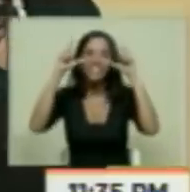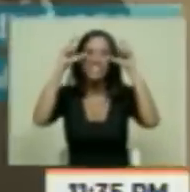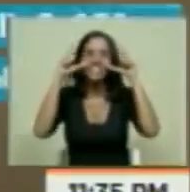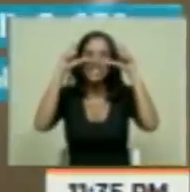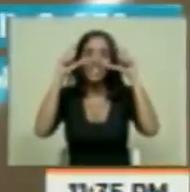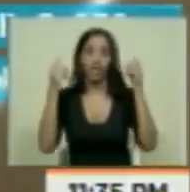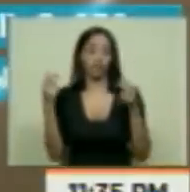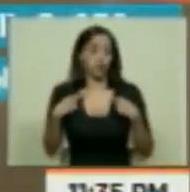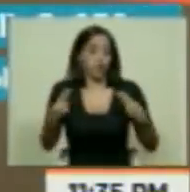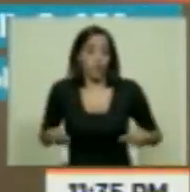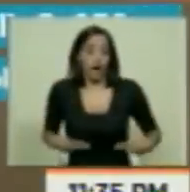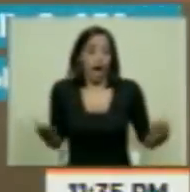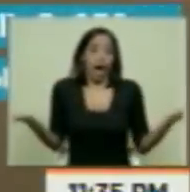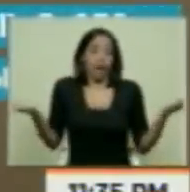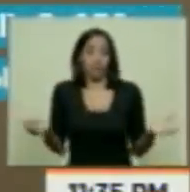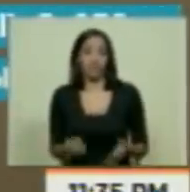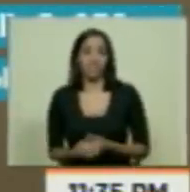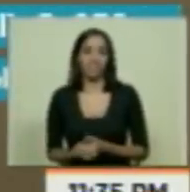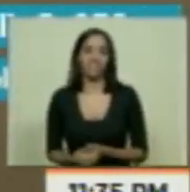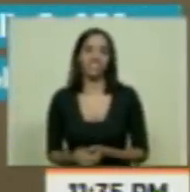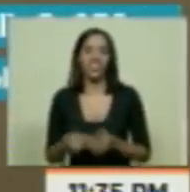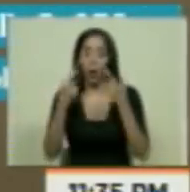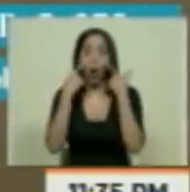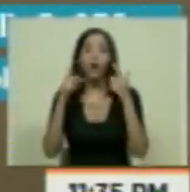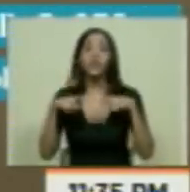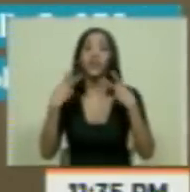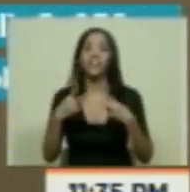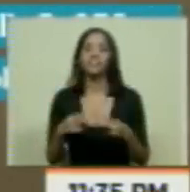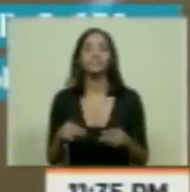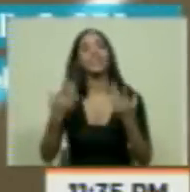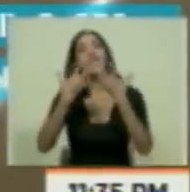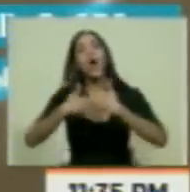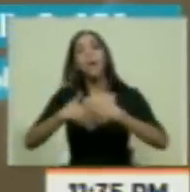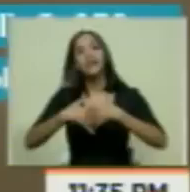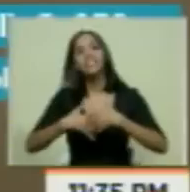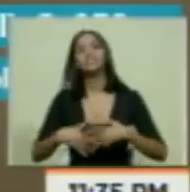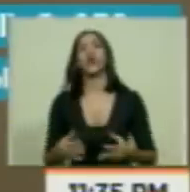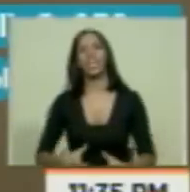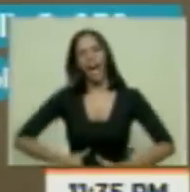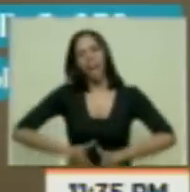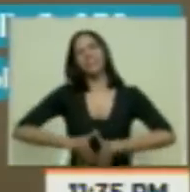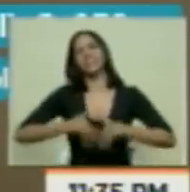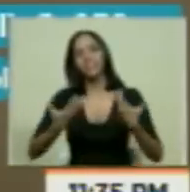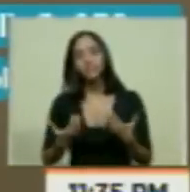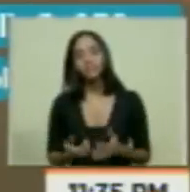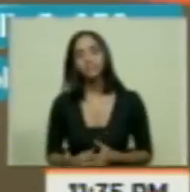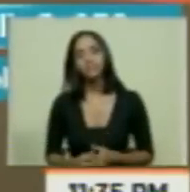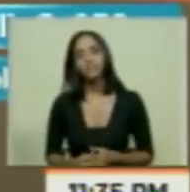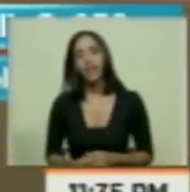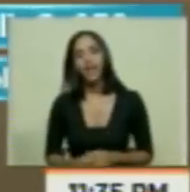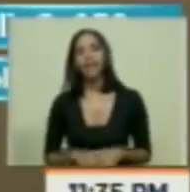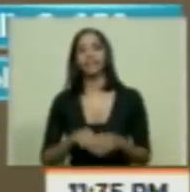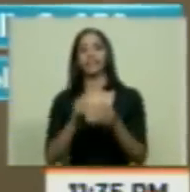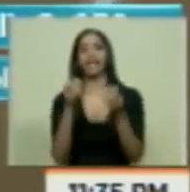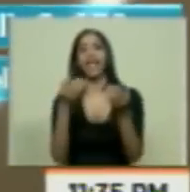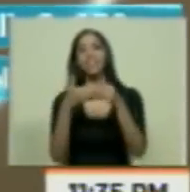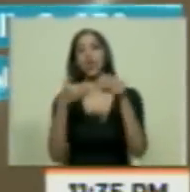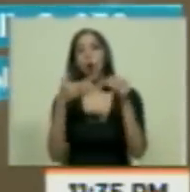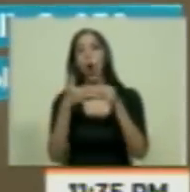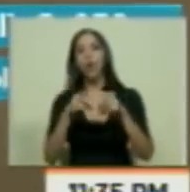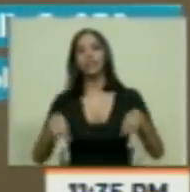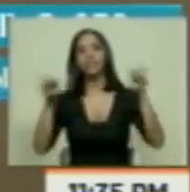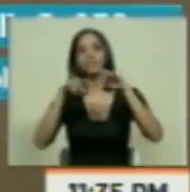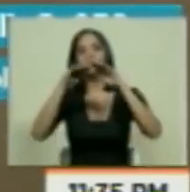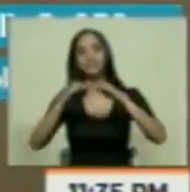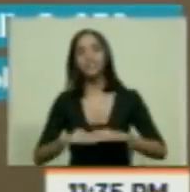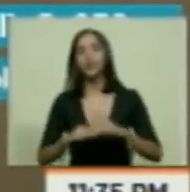Humano. Mira que Misión Milagro se activó nuevamente. Aquí los empresarios son tan arrechos que devalúa el dólar porque los productos